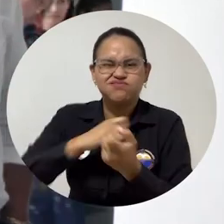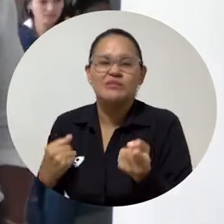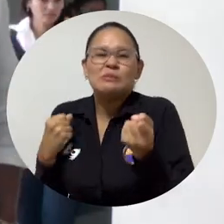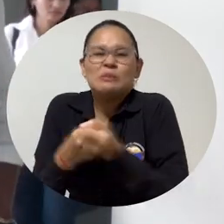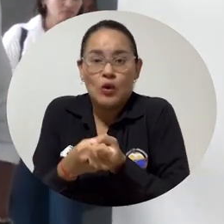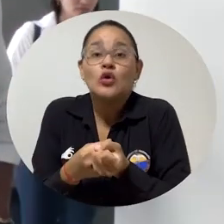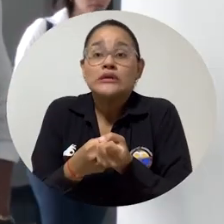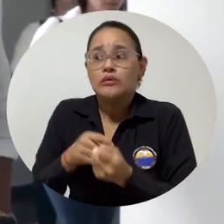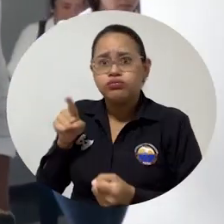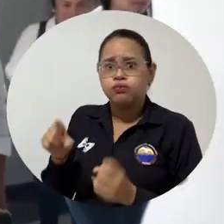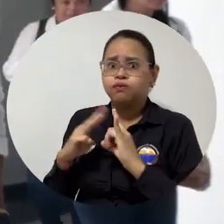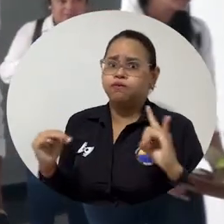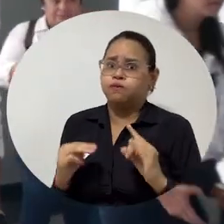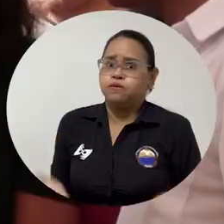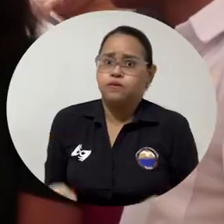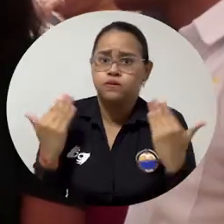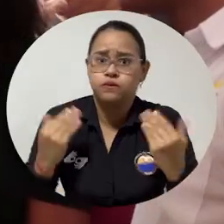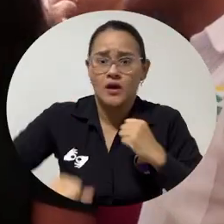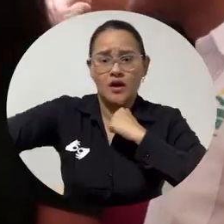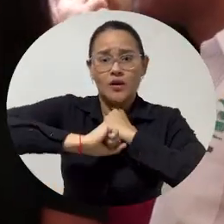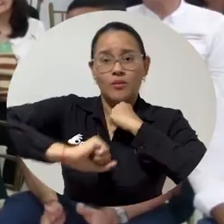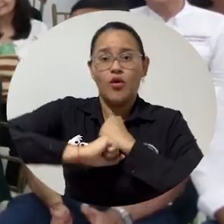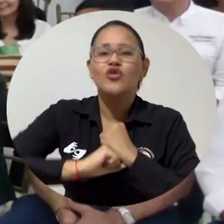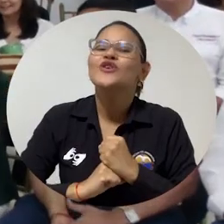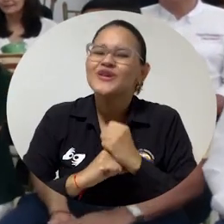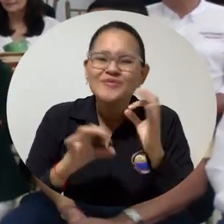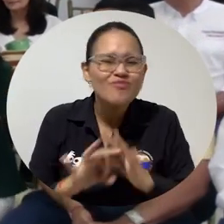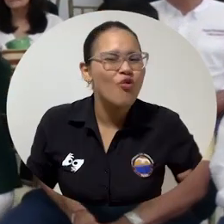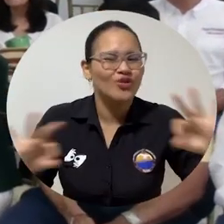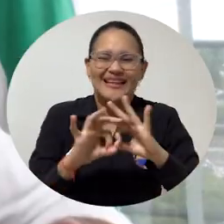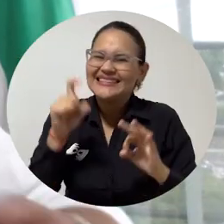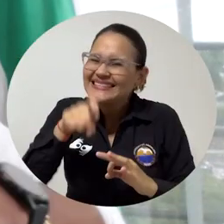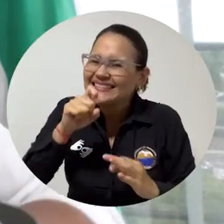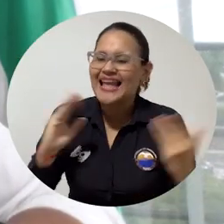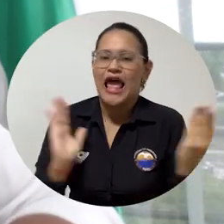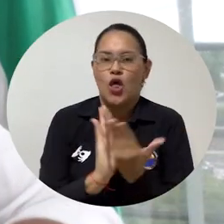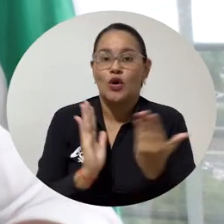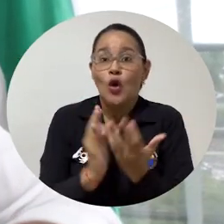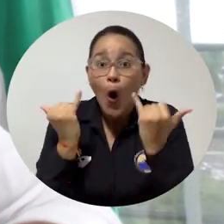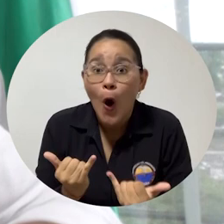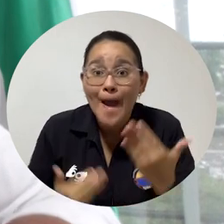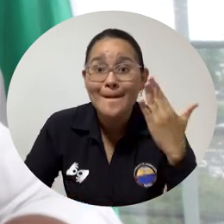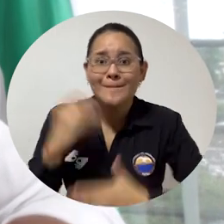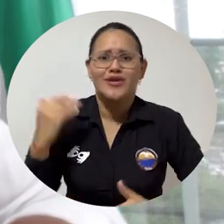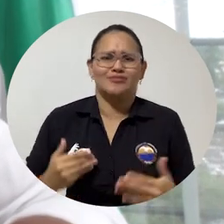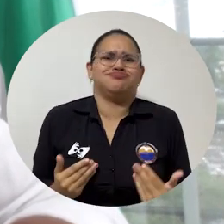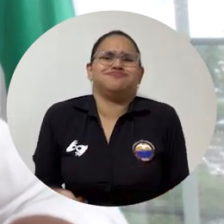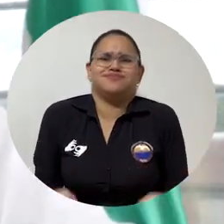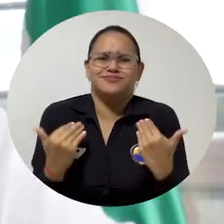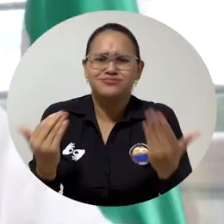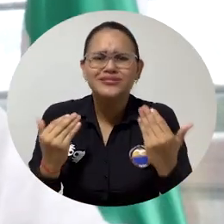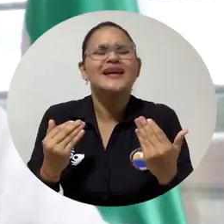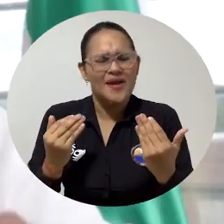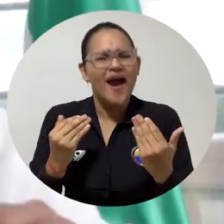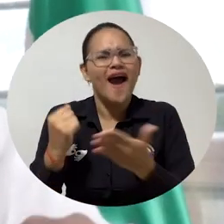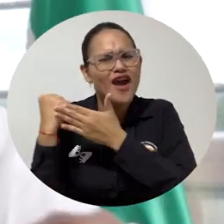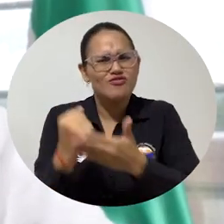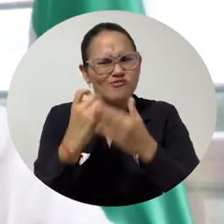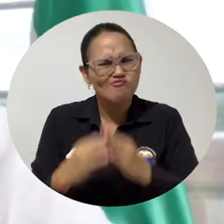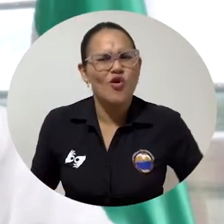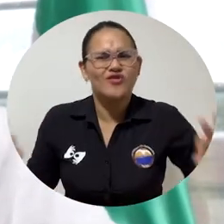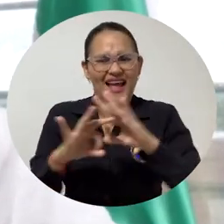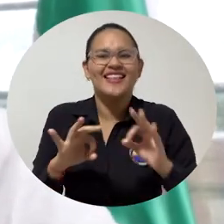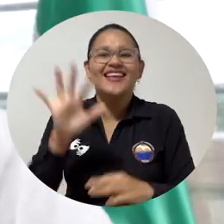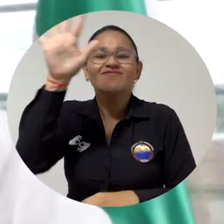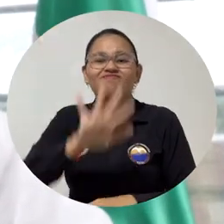una de nuestras mejores aliadas. Lograr la transición involucra la educación, y yo creo que lo que hoy vamos a hacer y lo que empezamos a hacer es realmente de